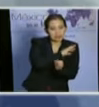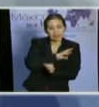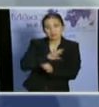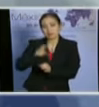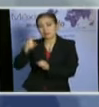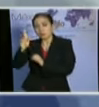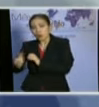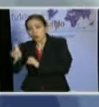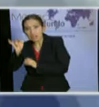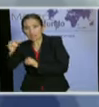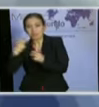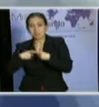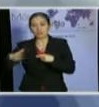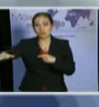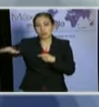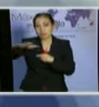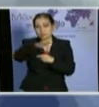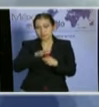privado y la sociedad civil.